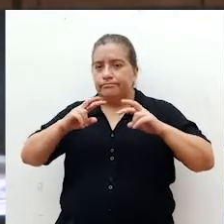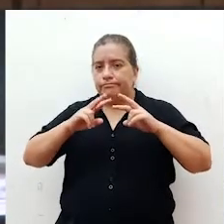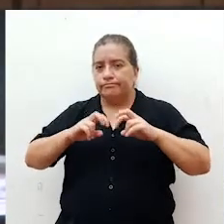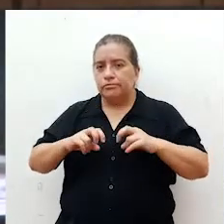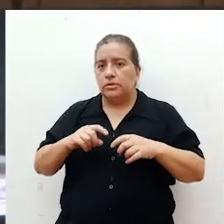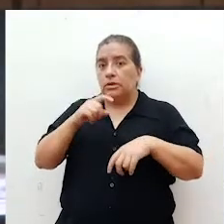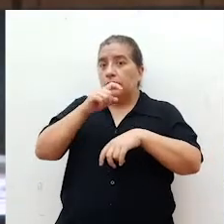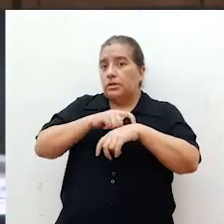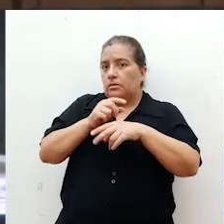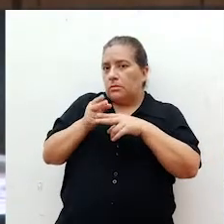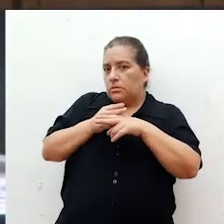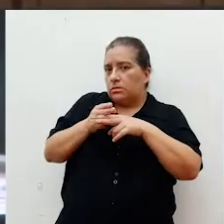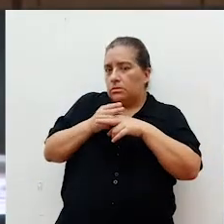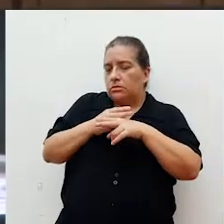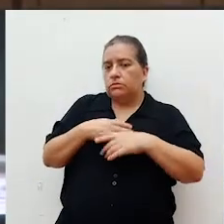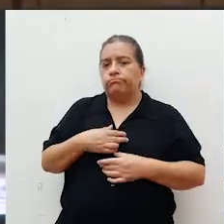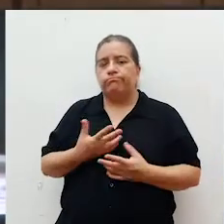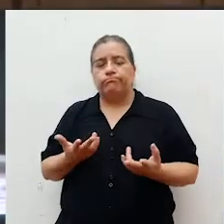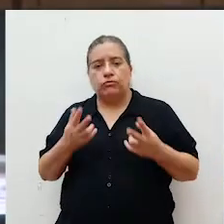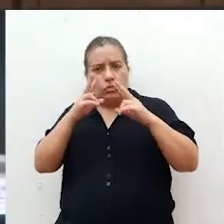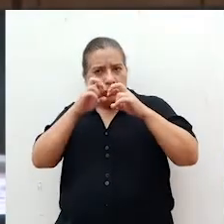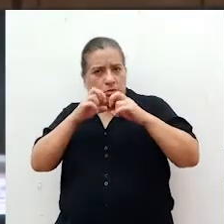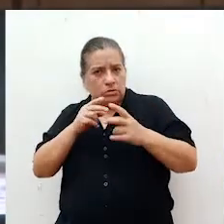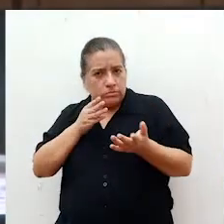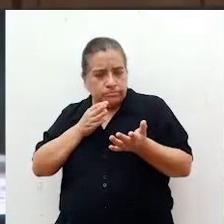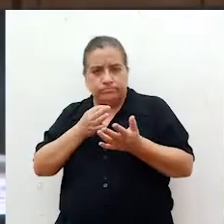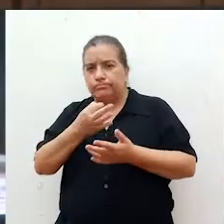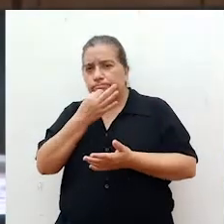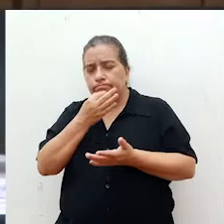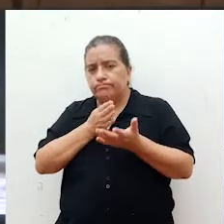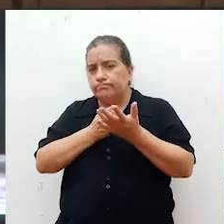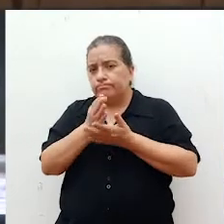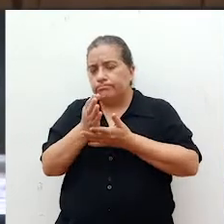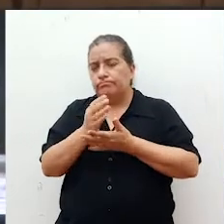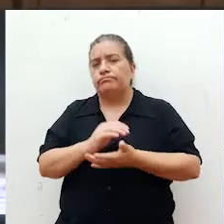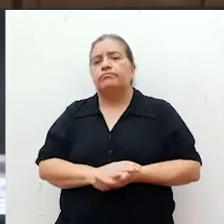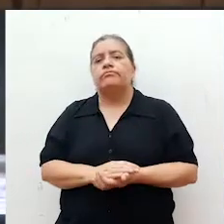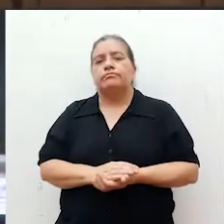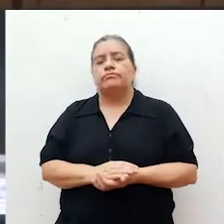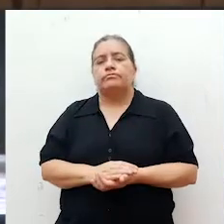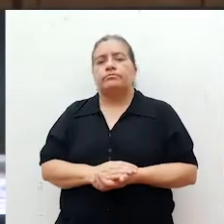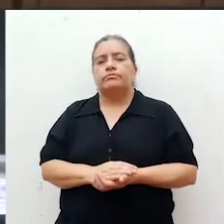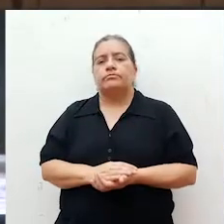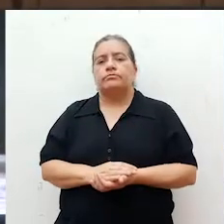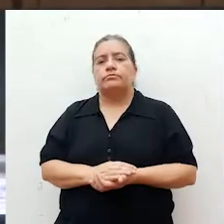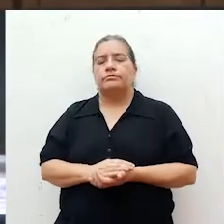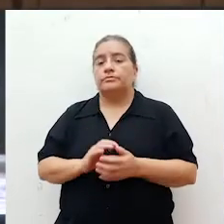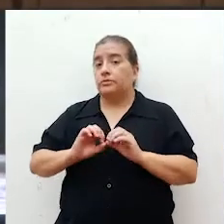a los plazos. La Defensoría, el paso que tenía que dar, ya lo dio,